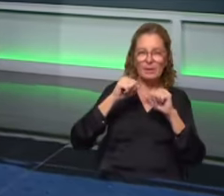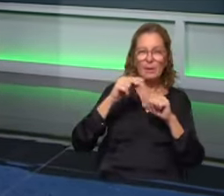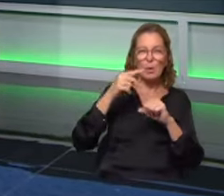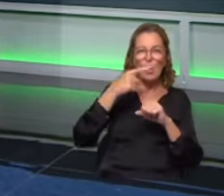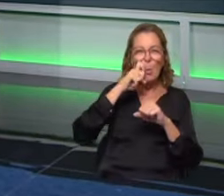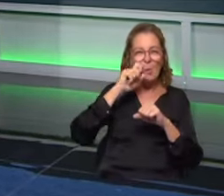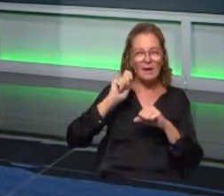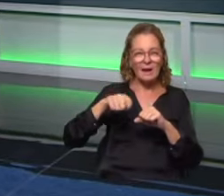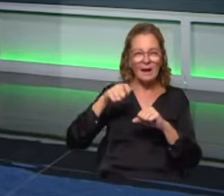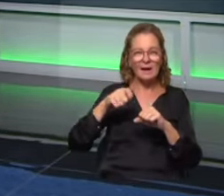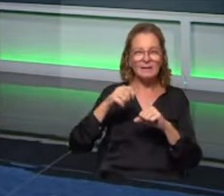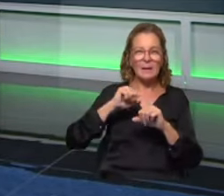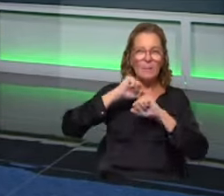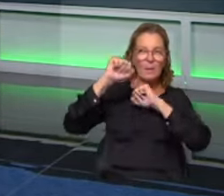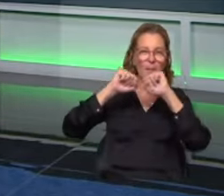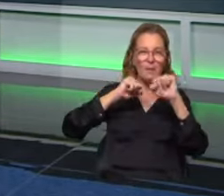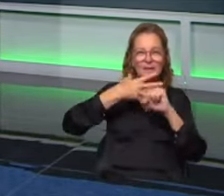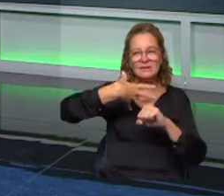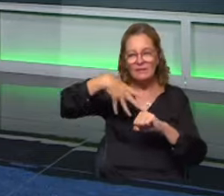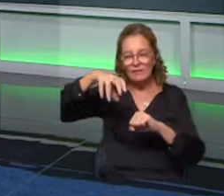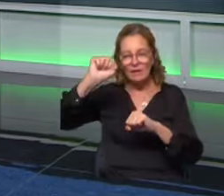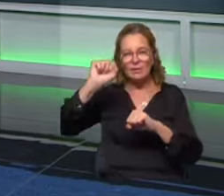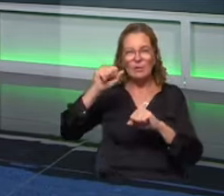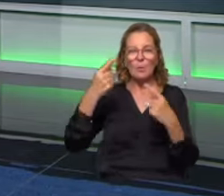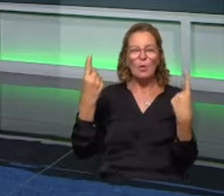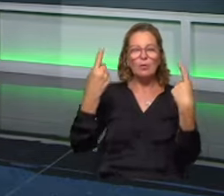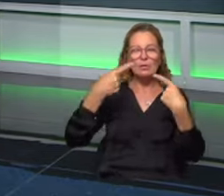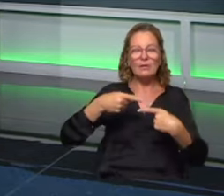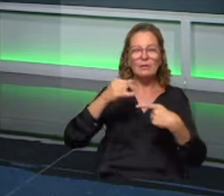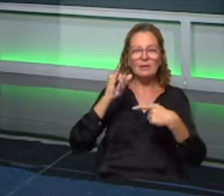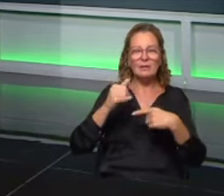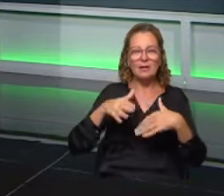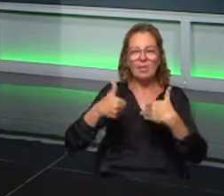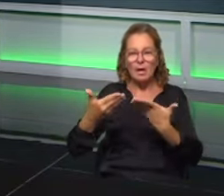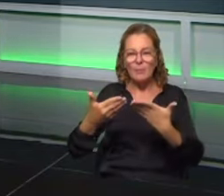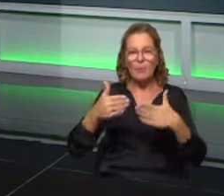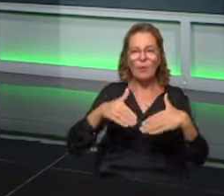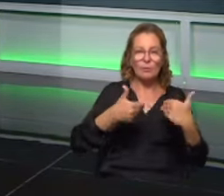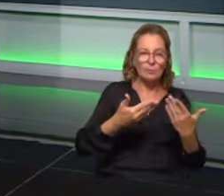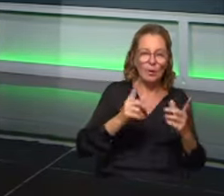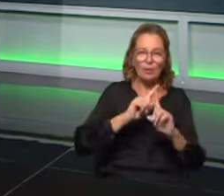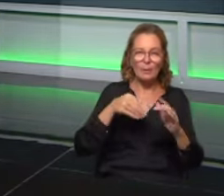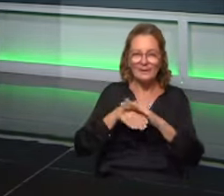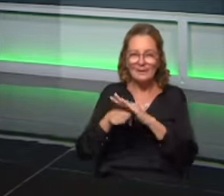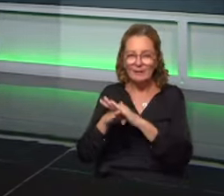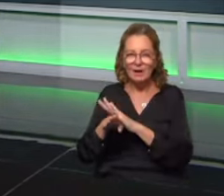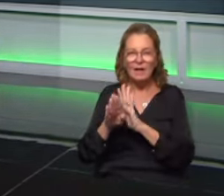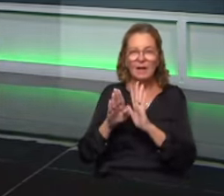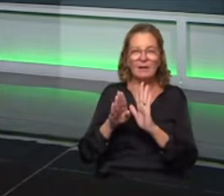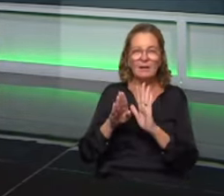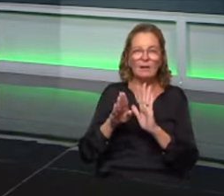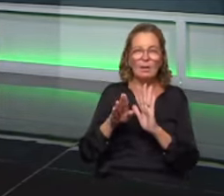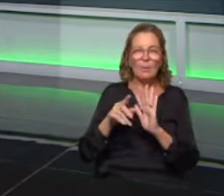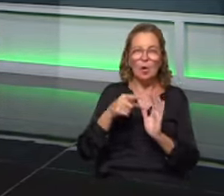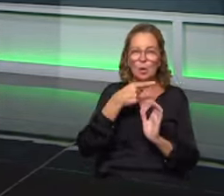Ucrania, misiles de alcance medio que hasta ahora han sido parte de un debate sobre si entregarlos o no a Ucrania por la accesibilidad que tendrían a